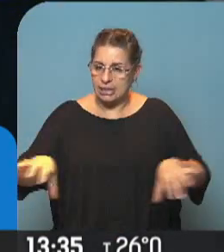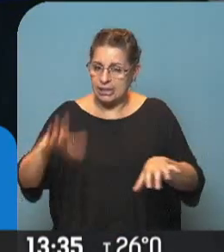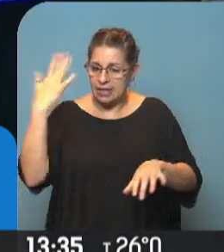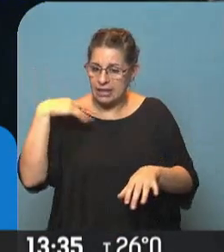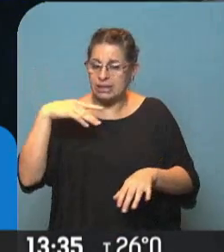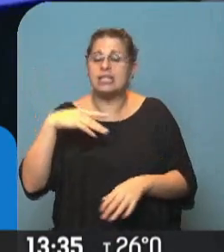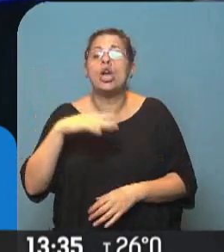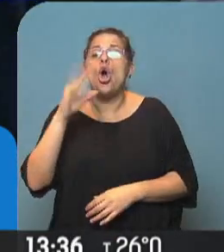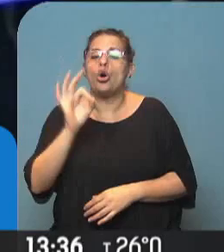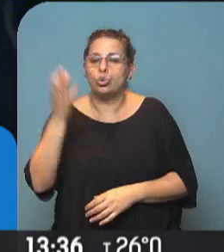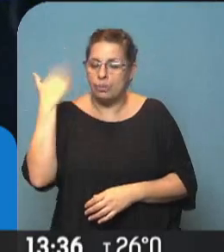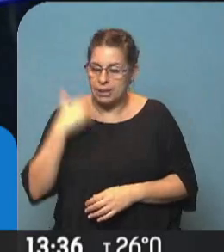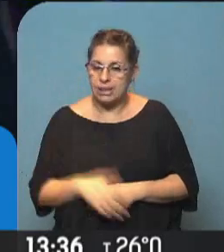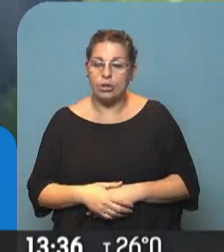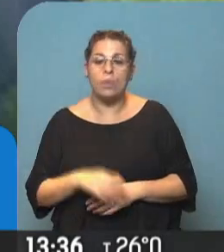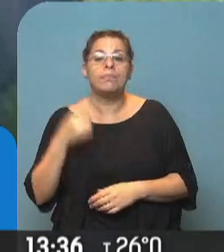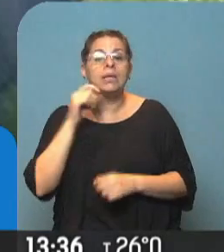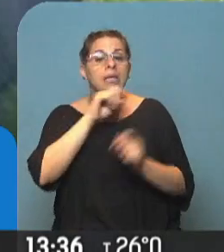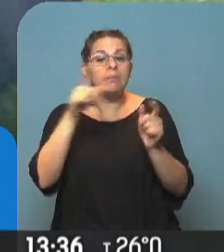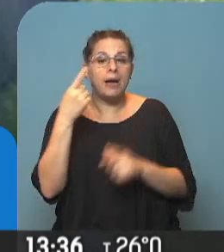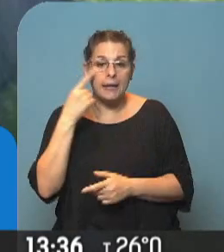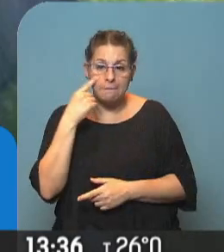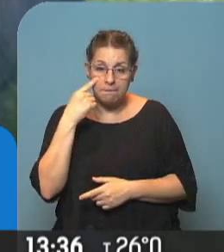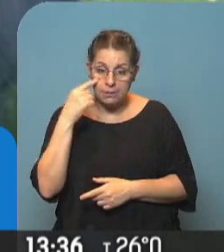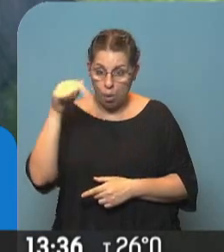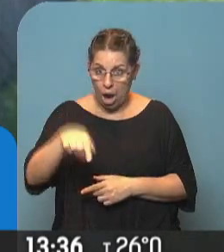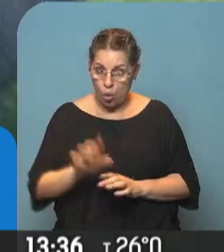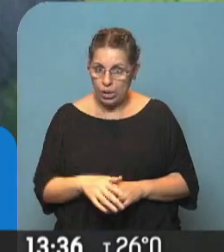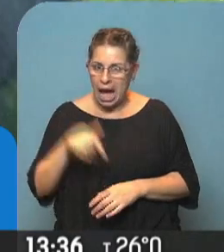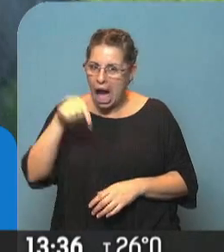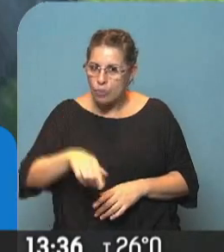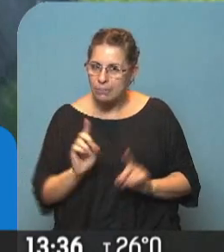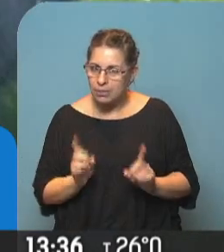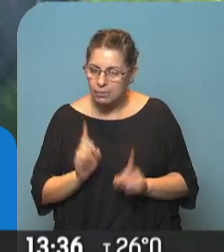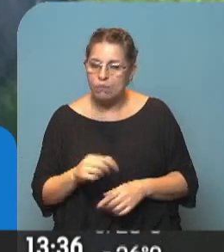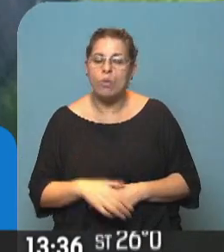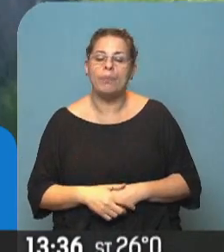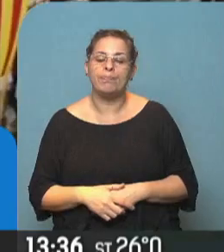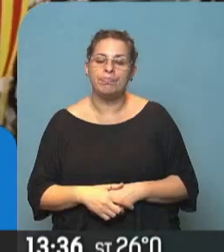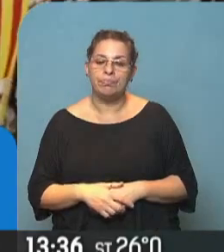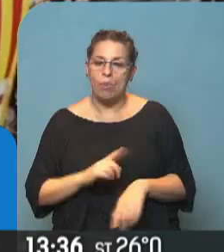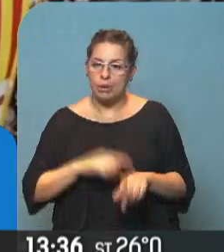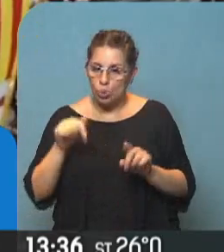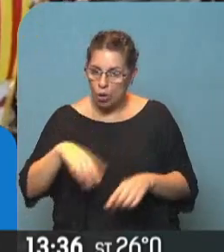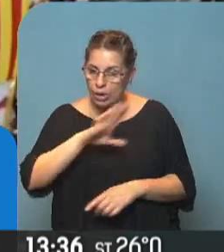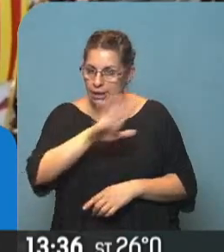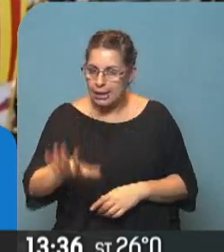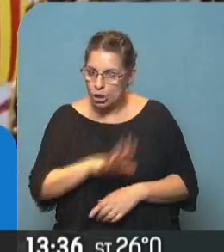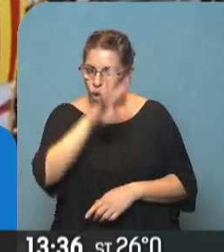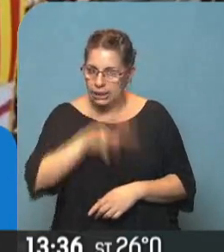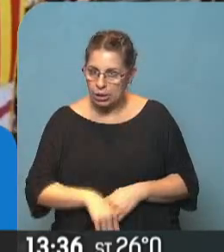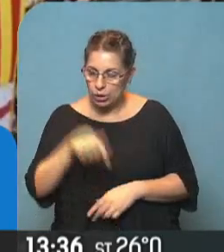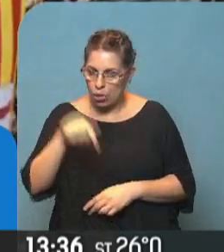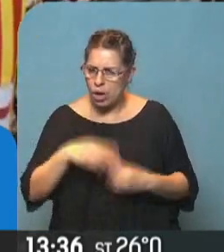octubre. Las imágenes en vivo que nos están llegando, esto es lo que está sucediendo en este momento en toda la región de